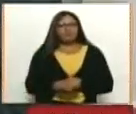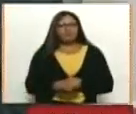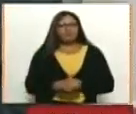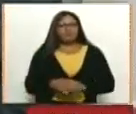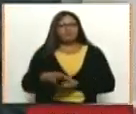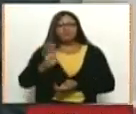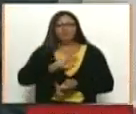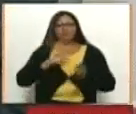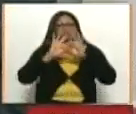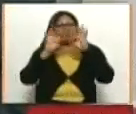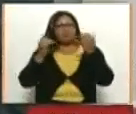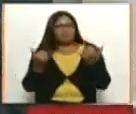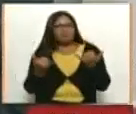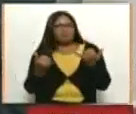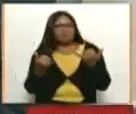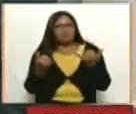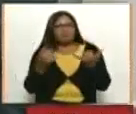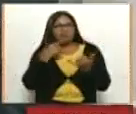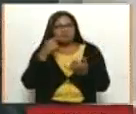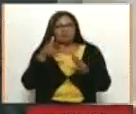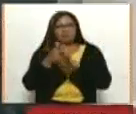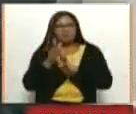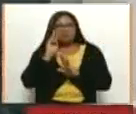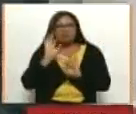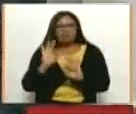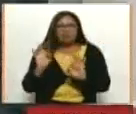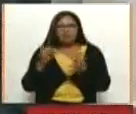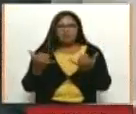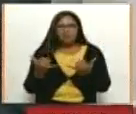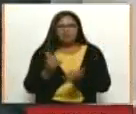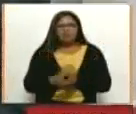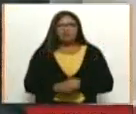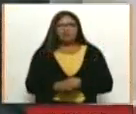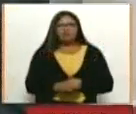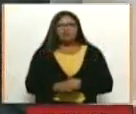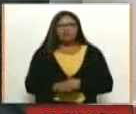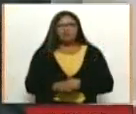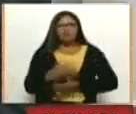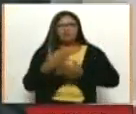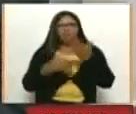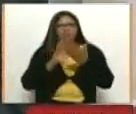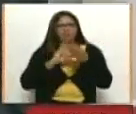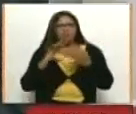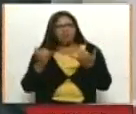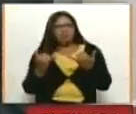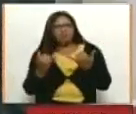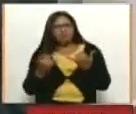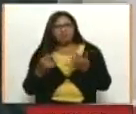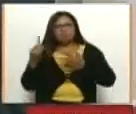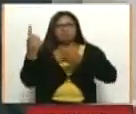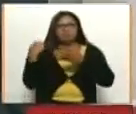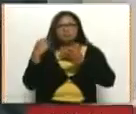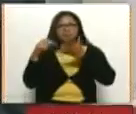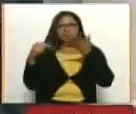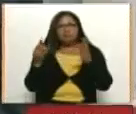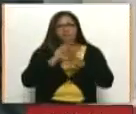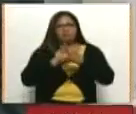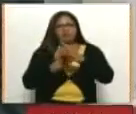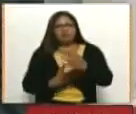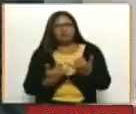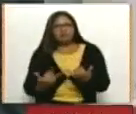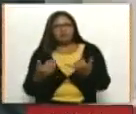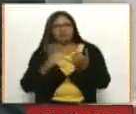funcionó. Él dice que no ve eso porque lo que él no ve es su papel allí. Él tenía cierto poder como